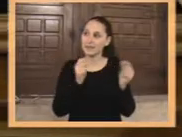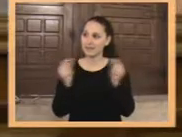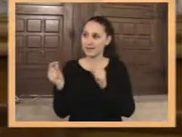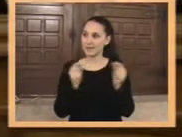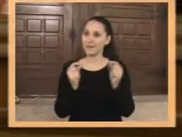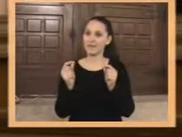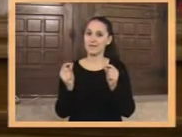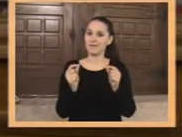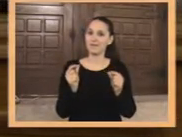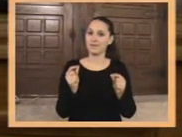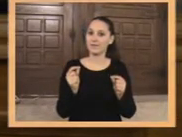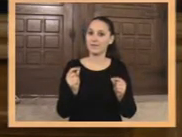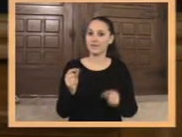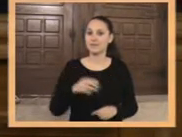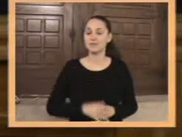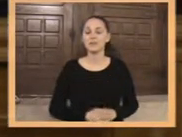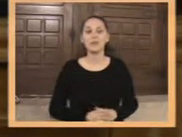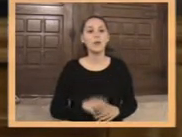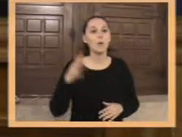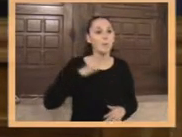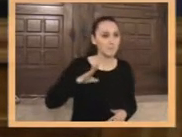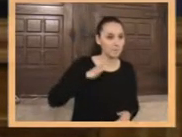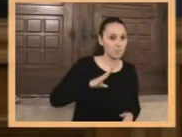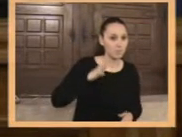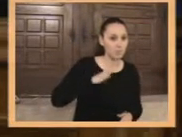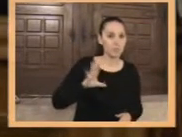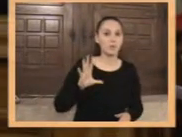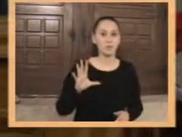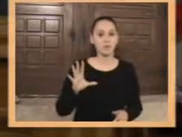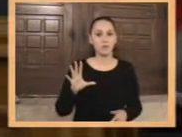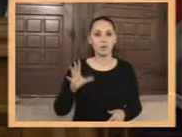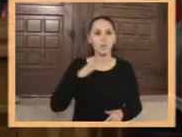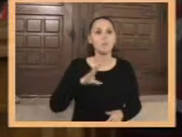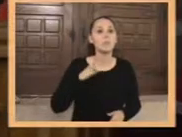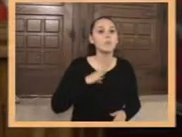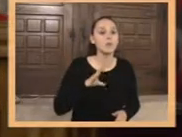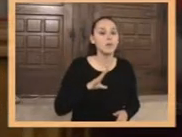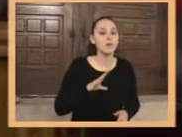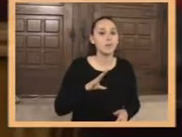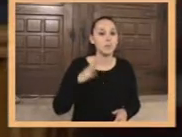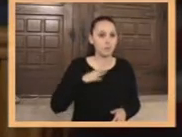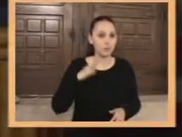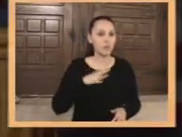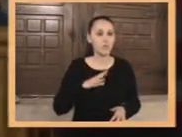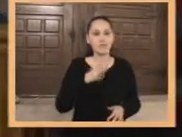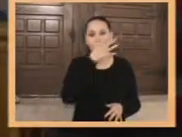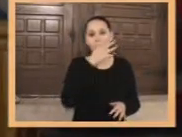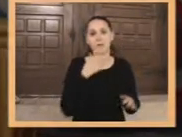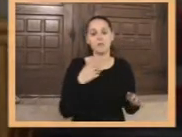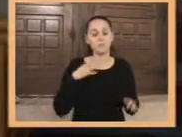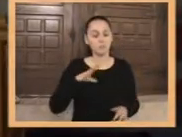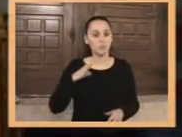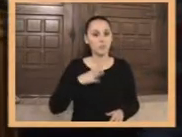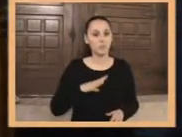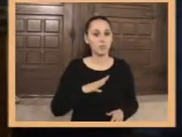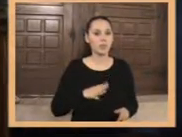No me interrumpa. A ver, el gallinero, que no ha faltado el respeto a nadie, ¿eh? Simplemente que había que consultarlo con la almohada, yo creo que eso no es ninguna falta de respeto. Vamos a